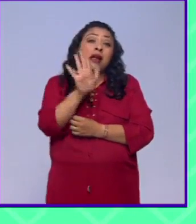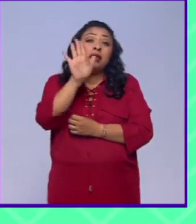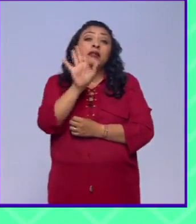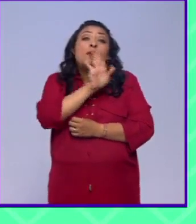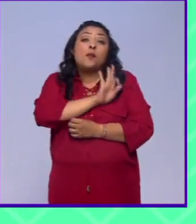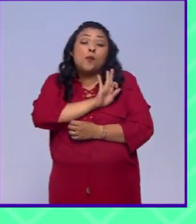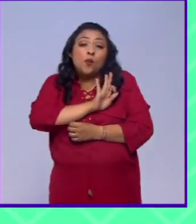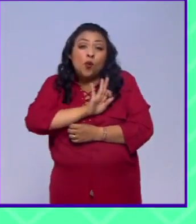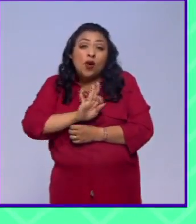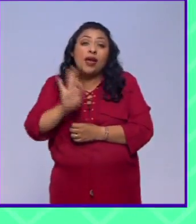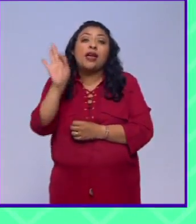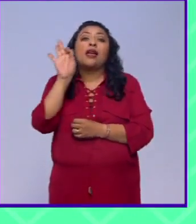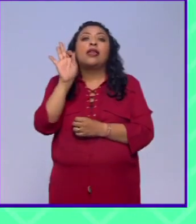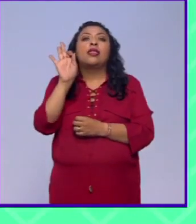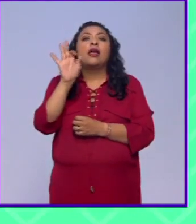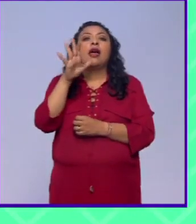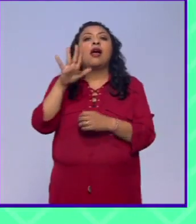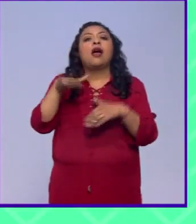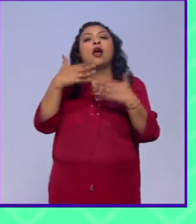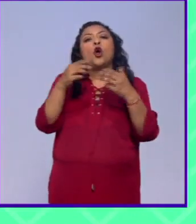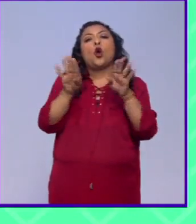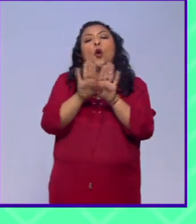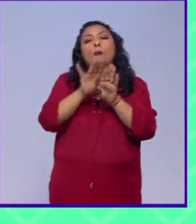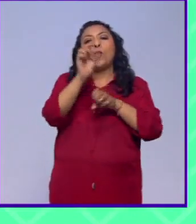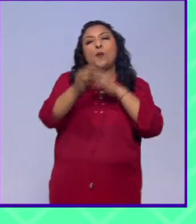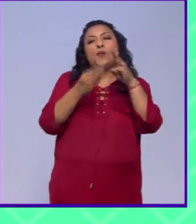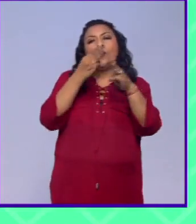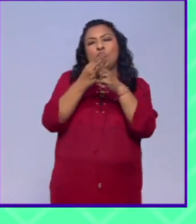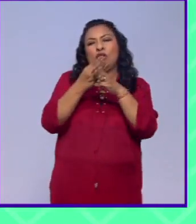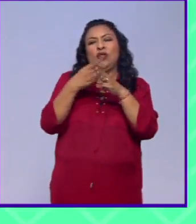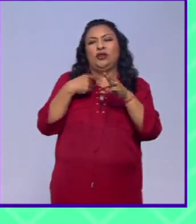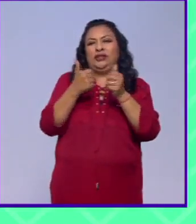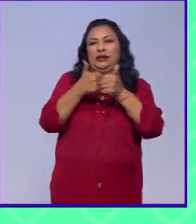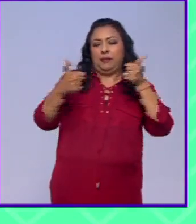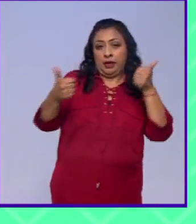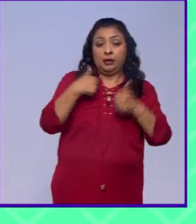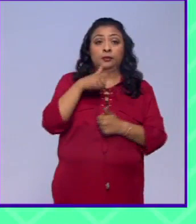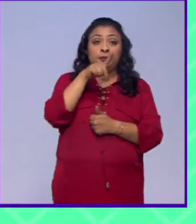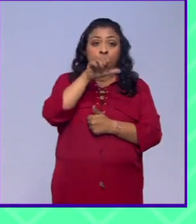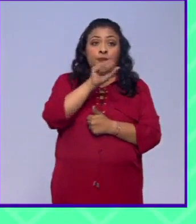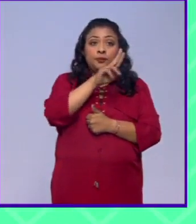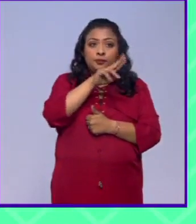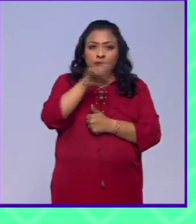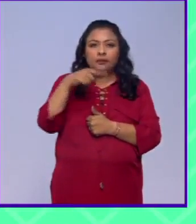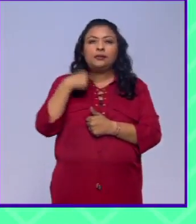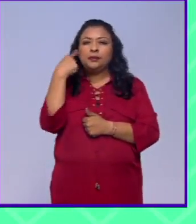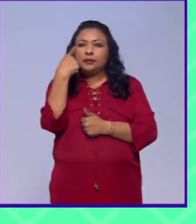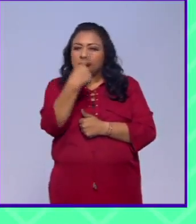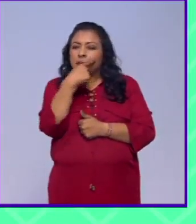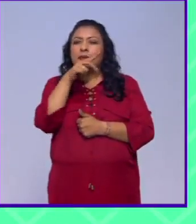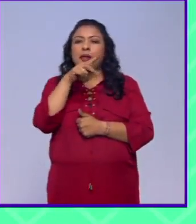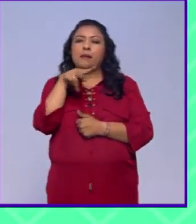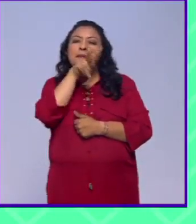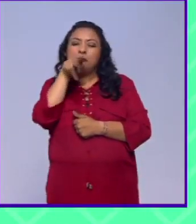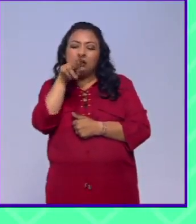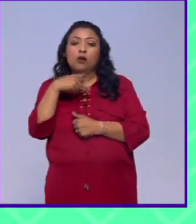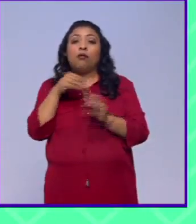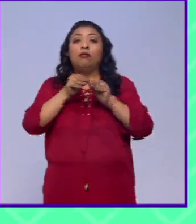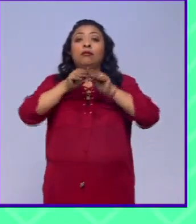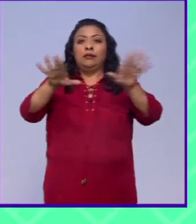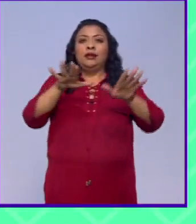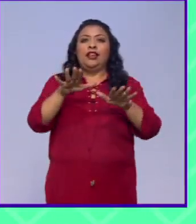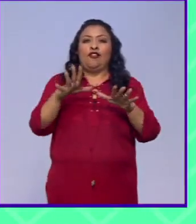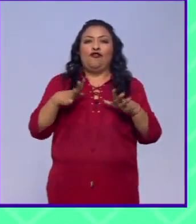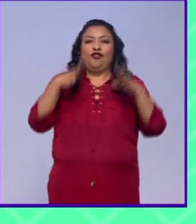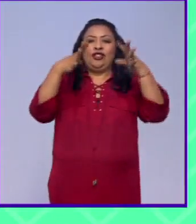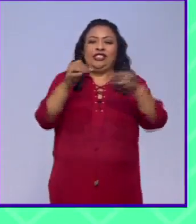podían estar en mundos antitéticos, sin embargo, no. Luis Buñuel o La mirada de la medusa ha sido publicado por la Fundación